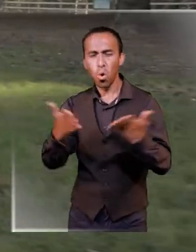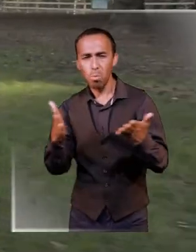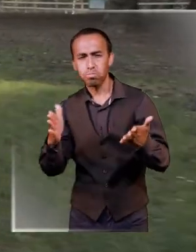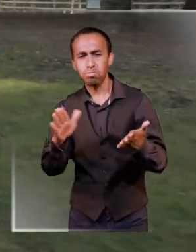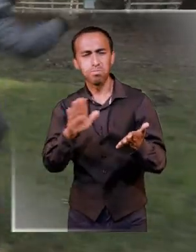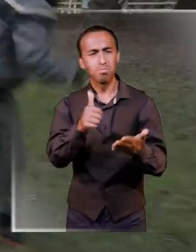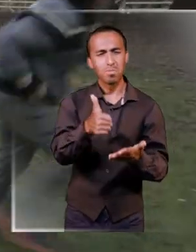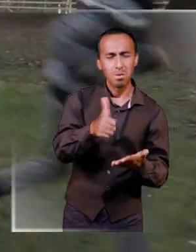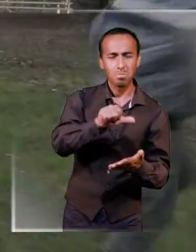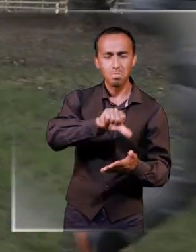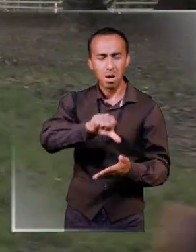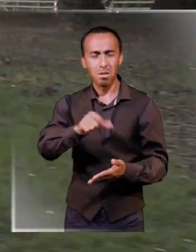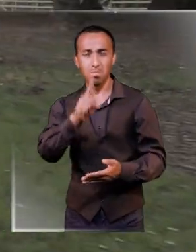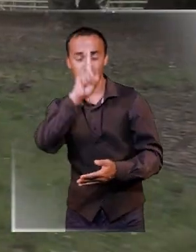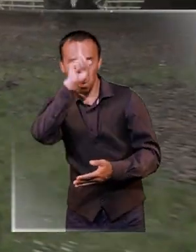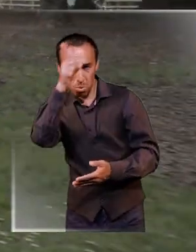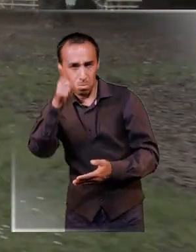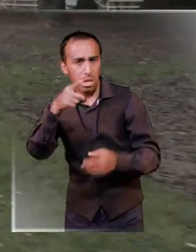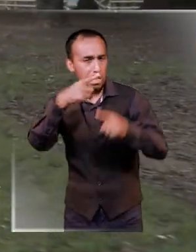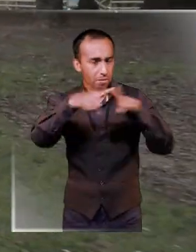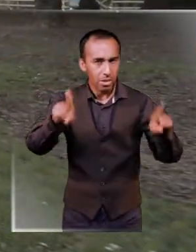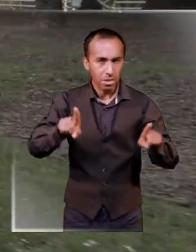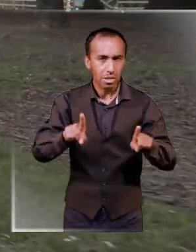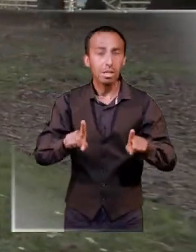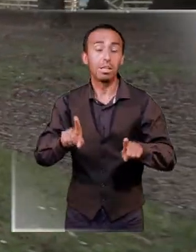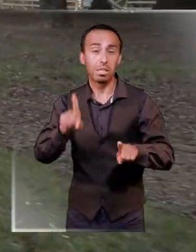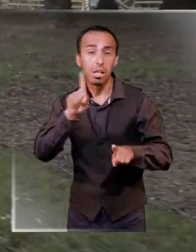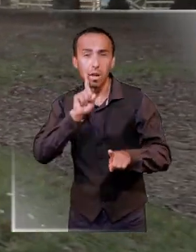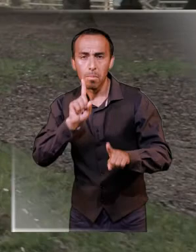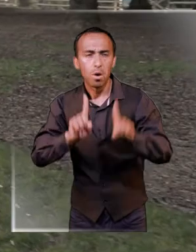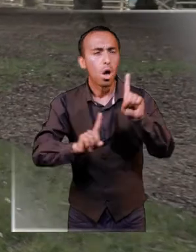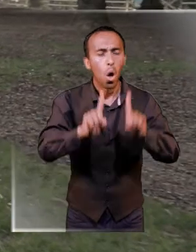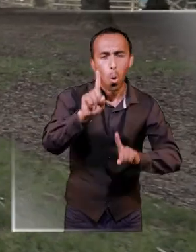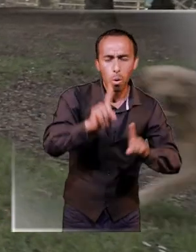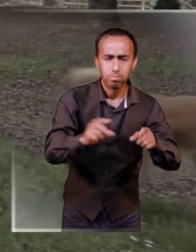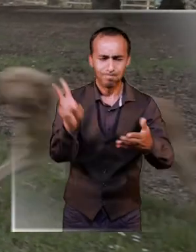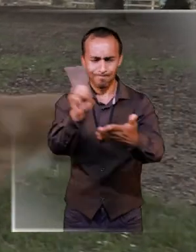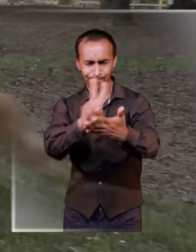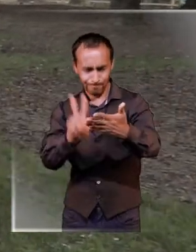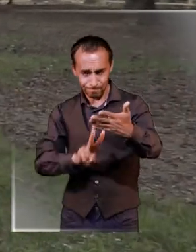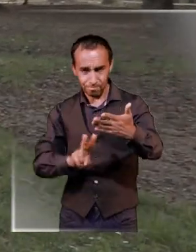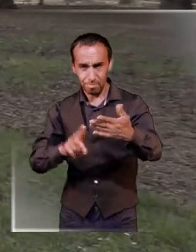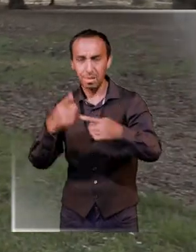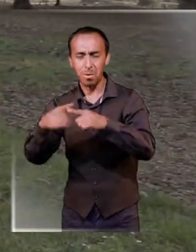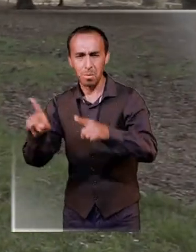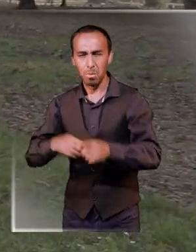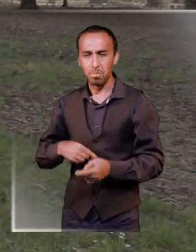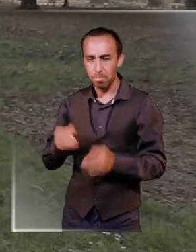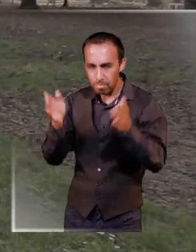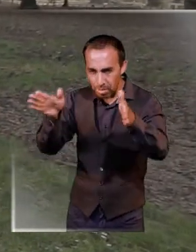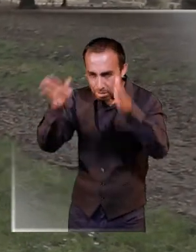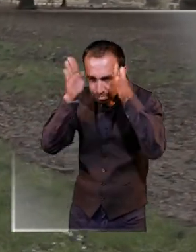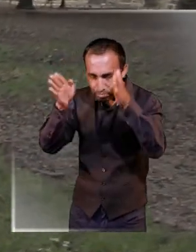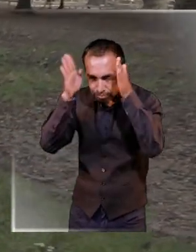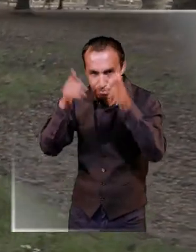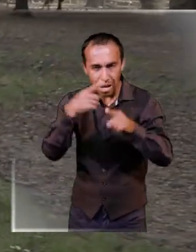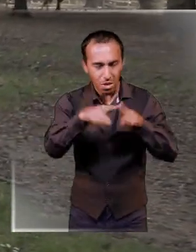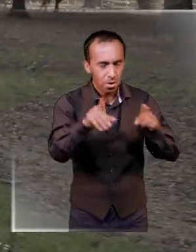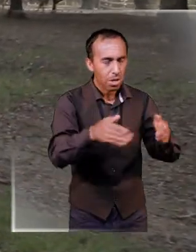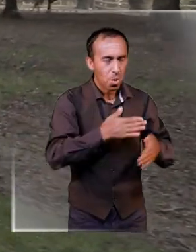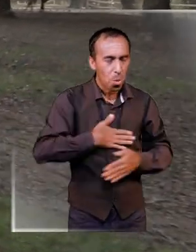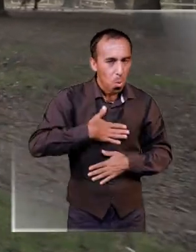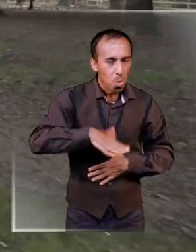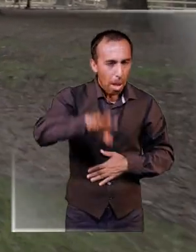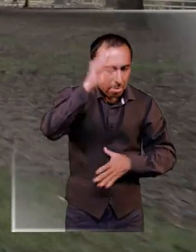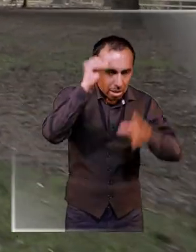totalmente distintos. Entonces tenemos a uno que es un tremendo lector, que es muy intelectual, que es muy académico, que le encanta